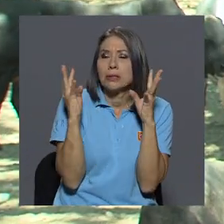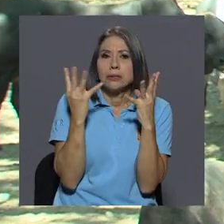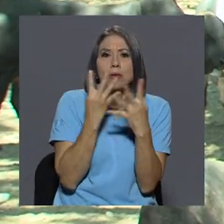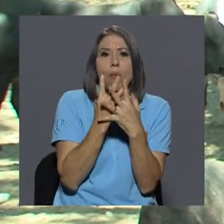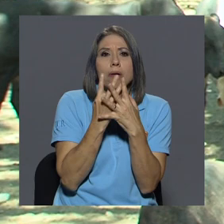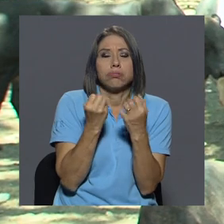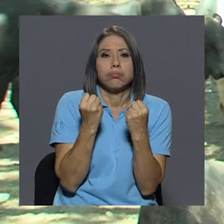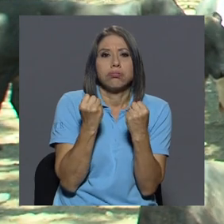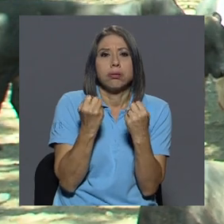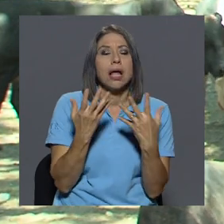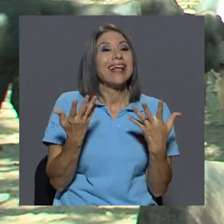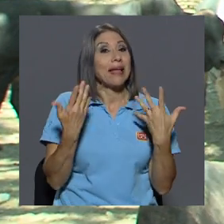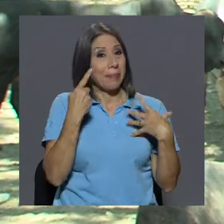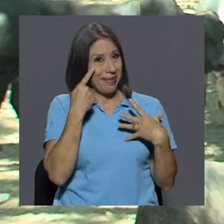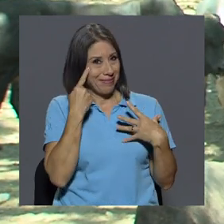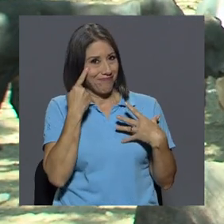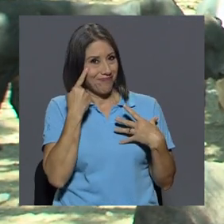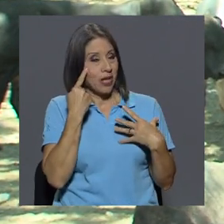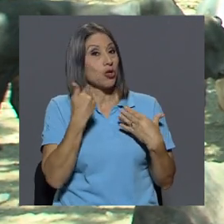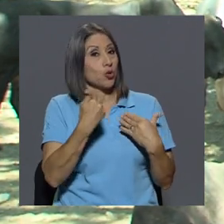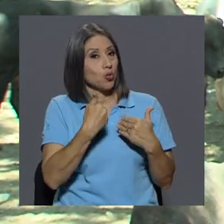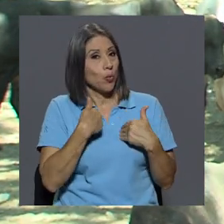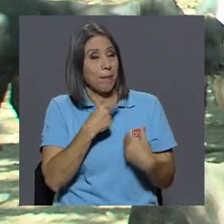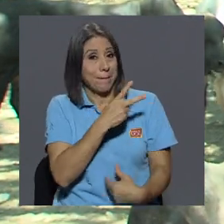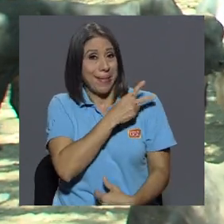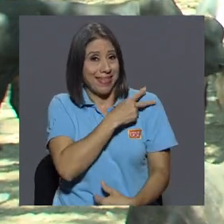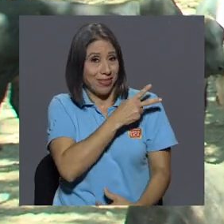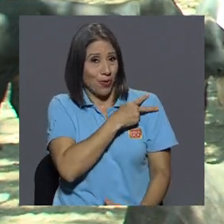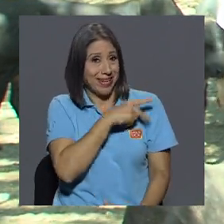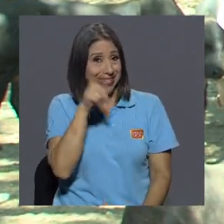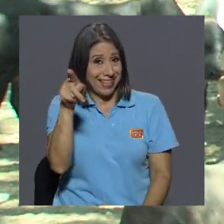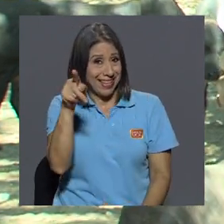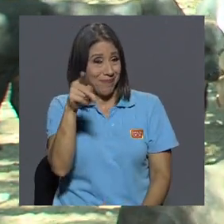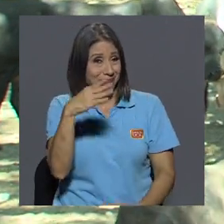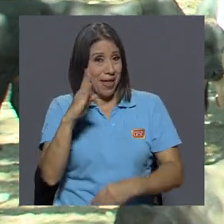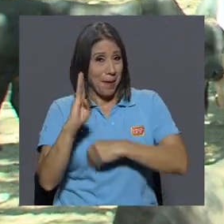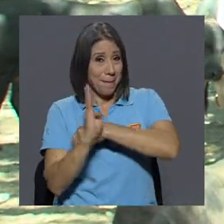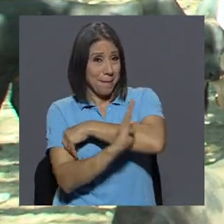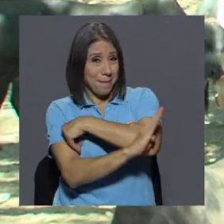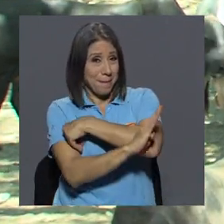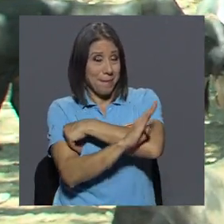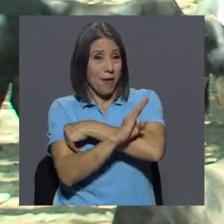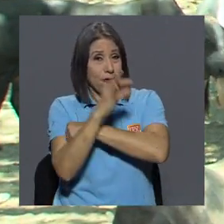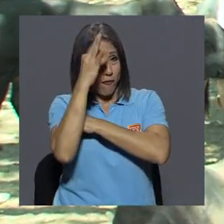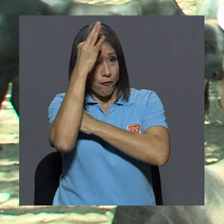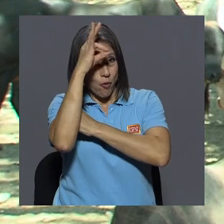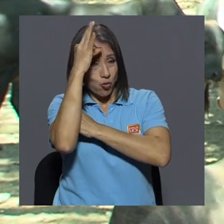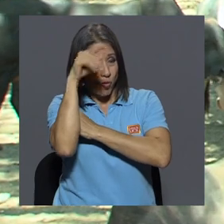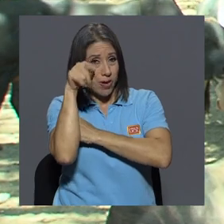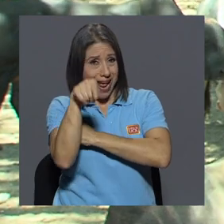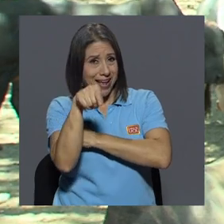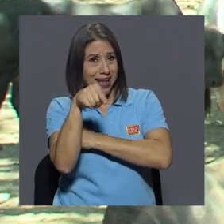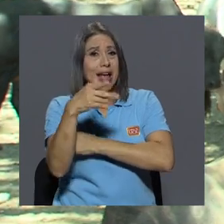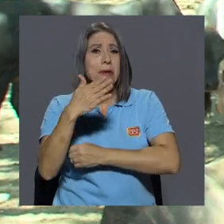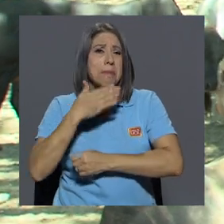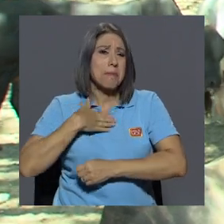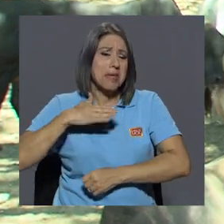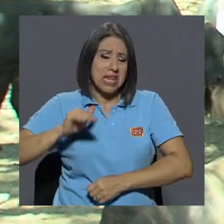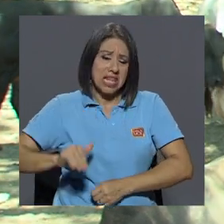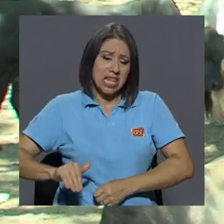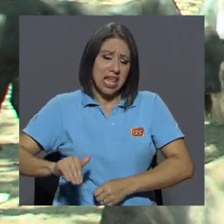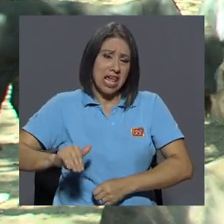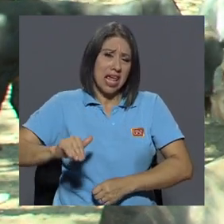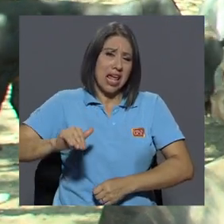yo tuve patrones en La Fortuna de Bagaces, que es donde se desarrolla mi niñez,